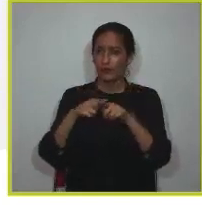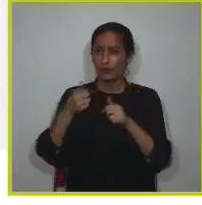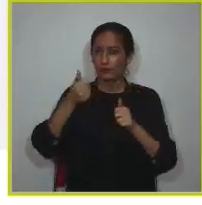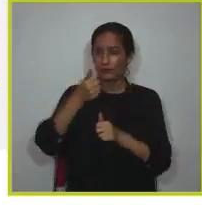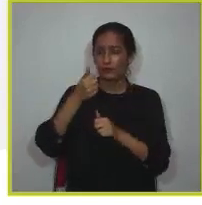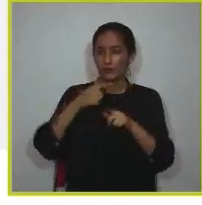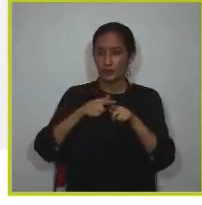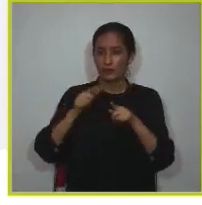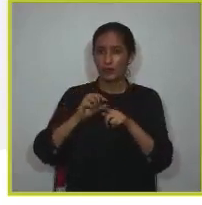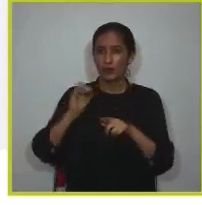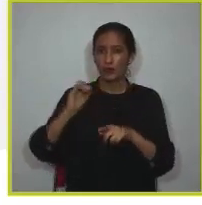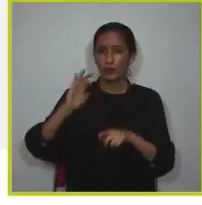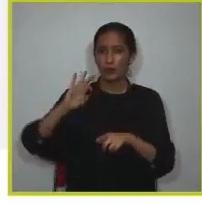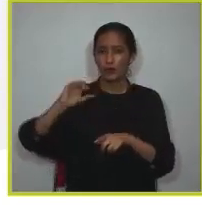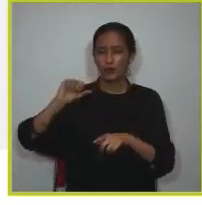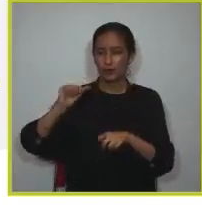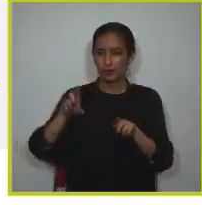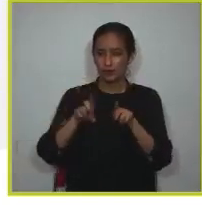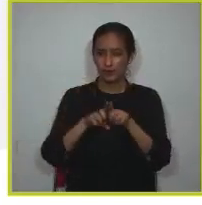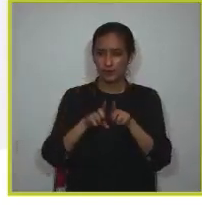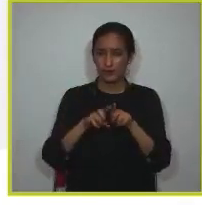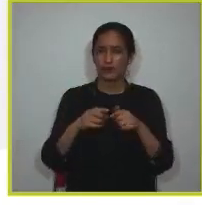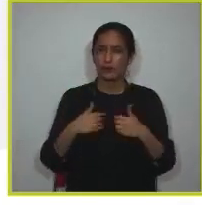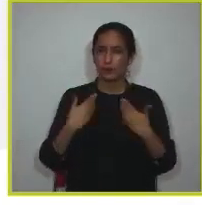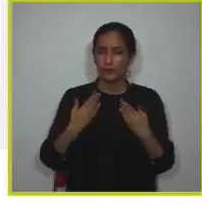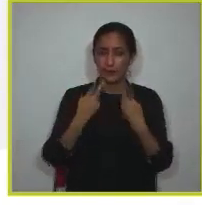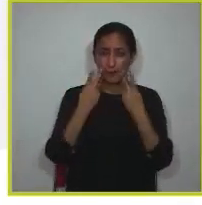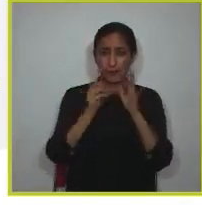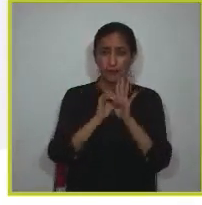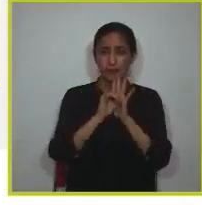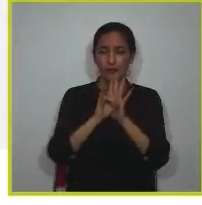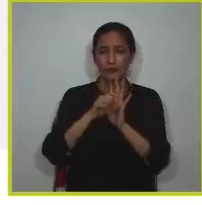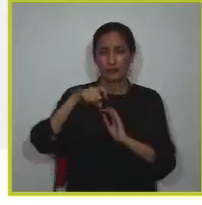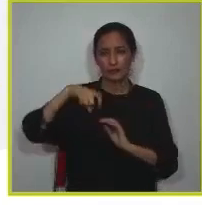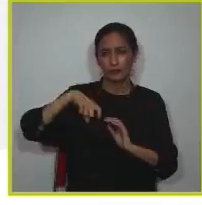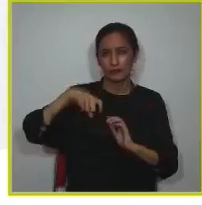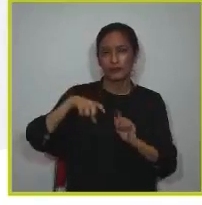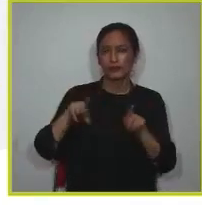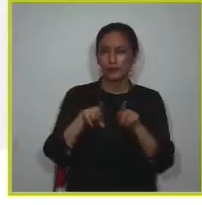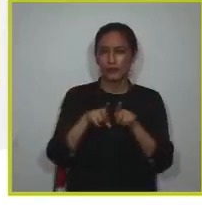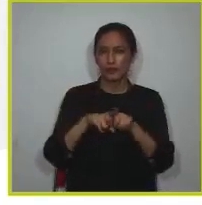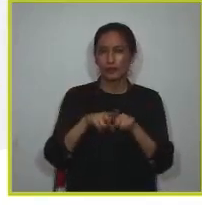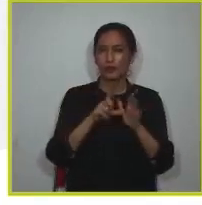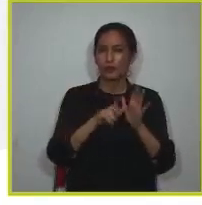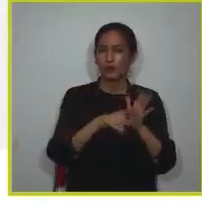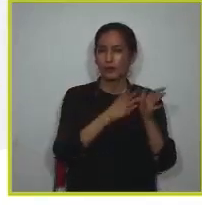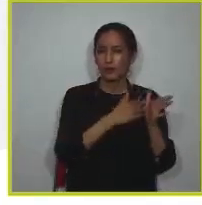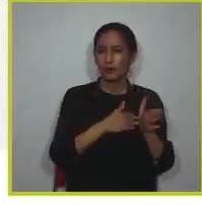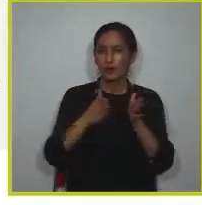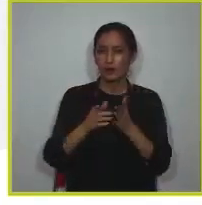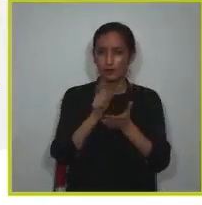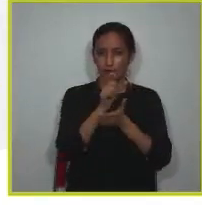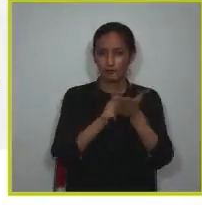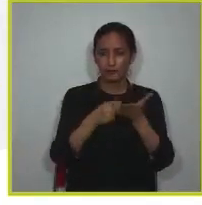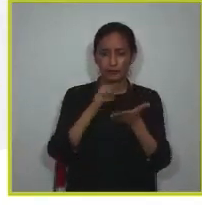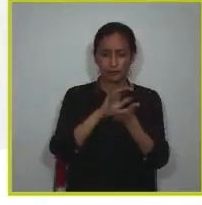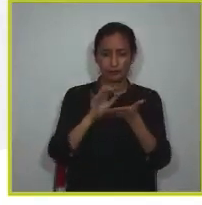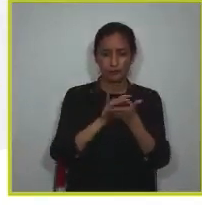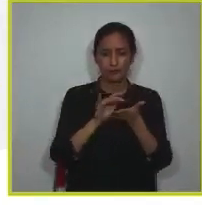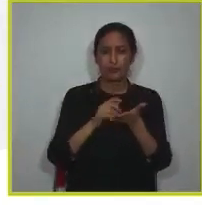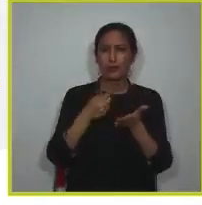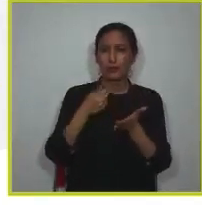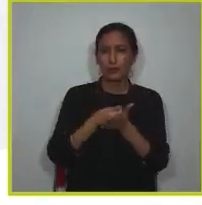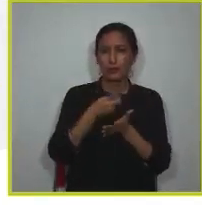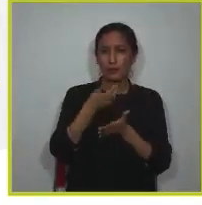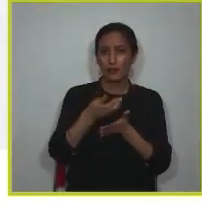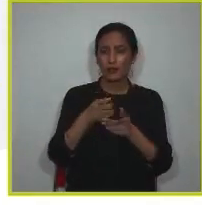entidades también de loefa se identificó esta necesidad y se armó la calculadora de multas en